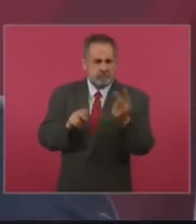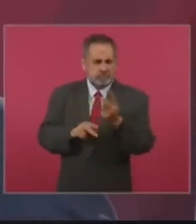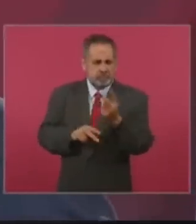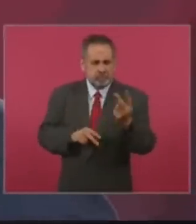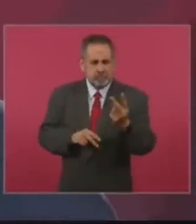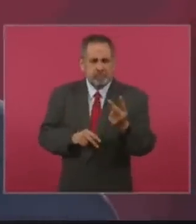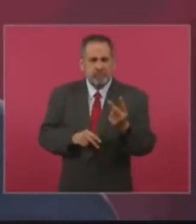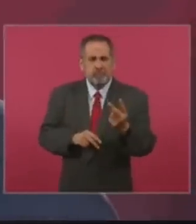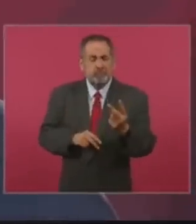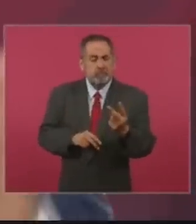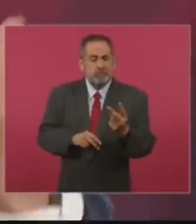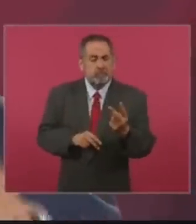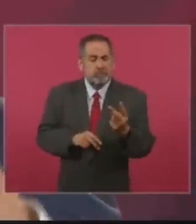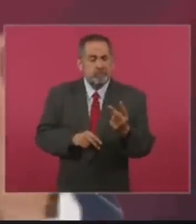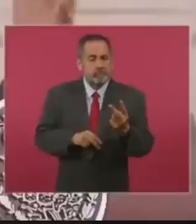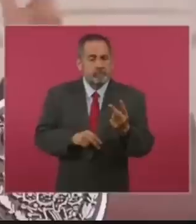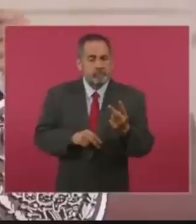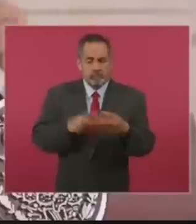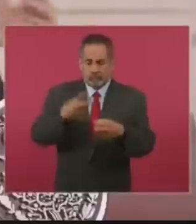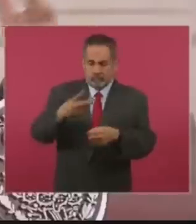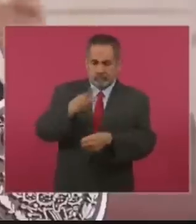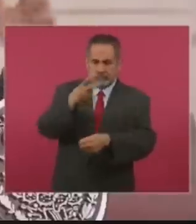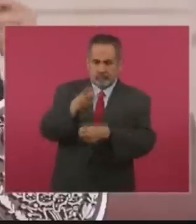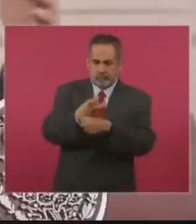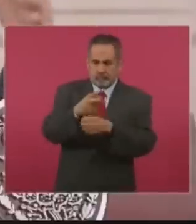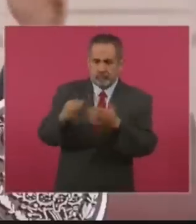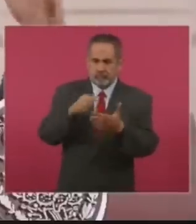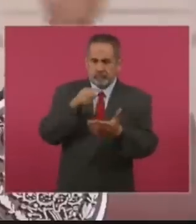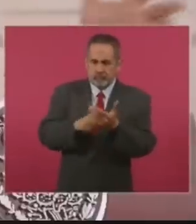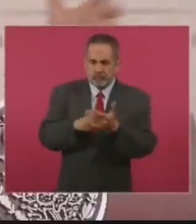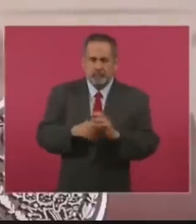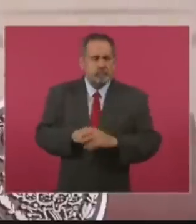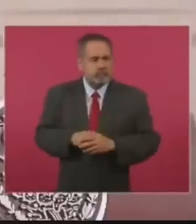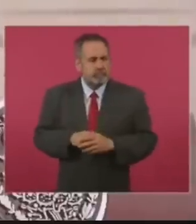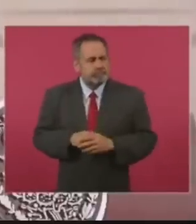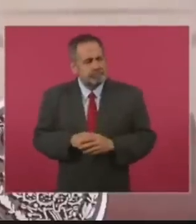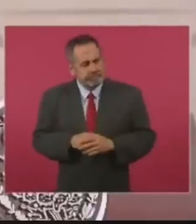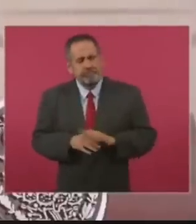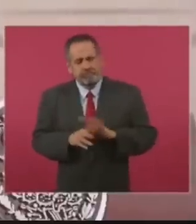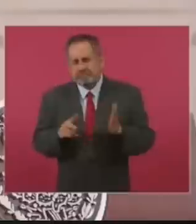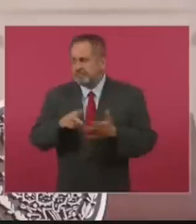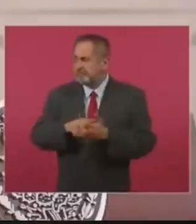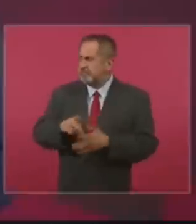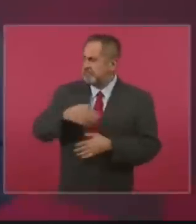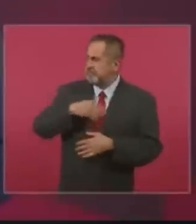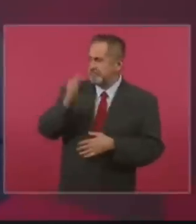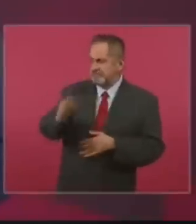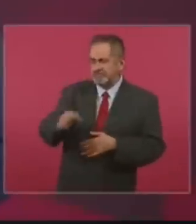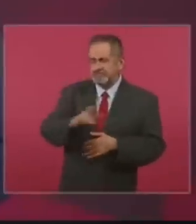los segundos lugares salieron a reconocer